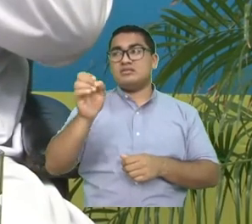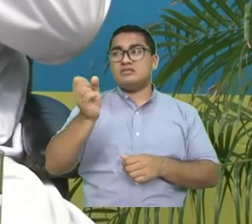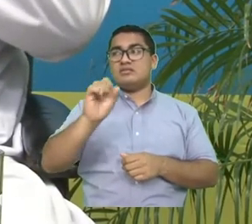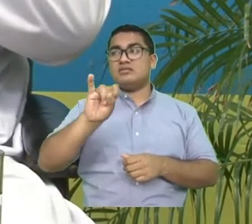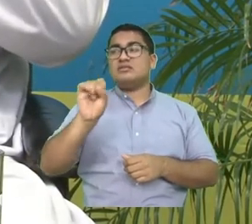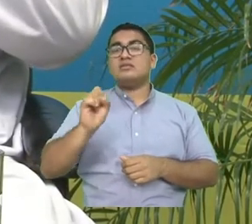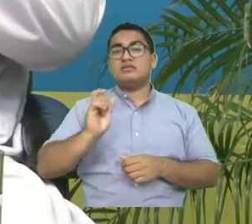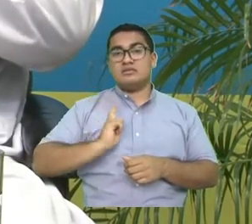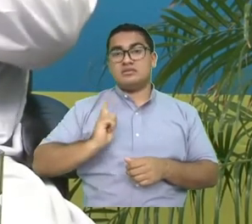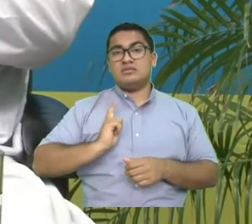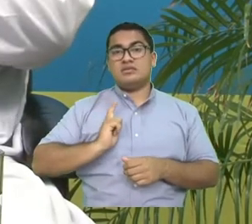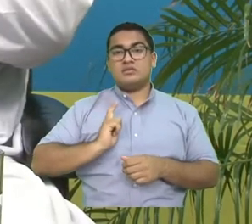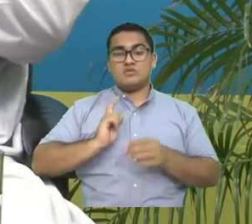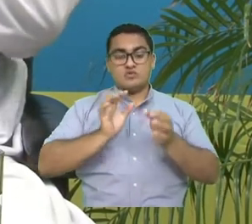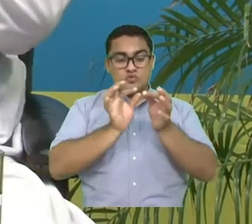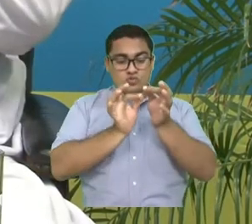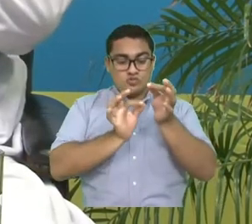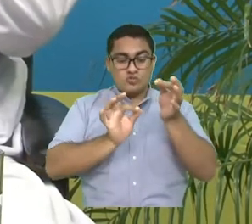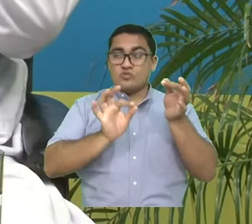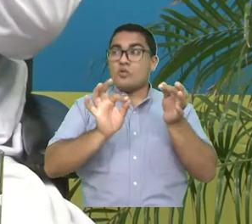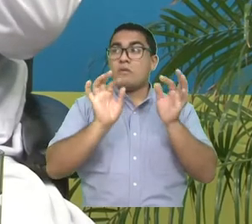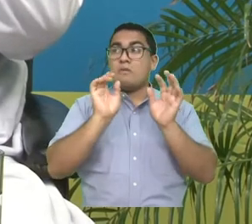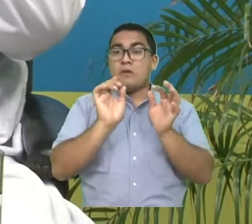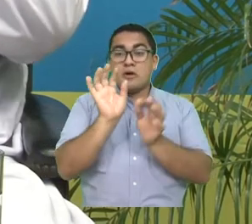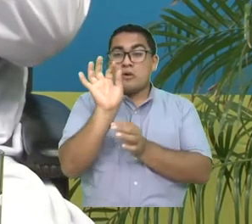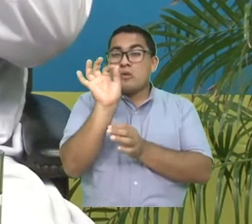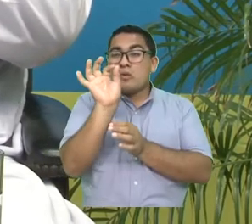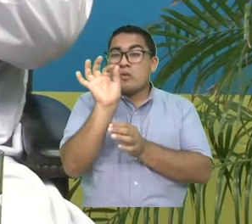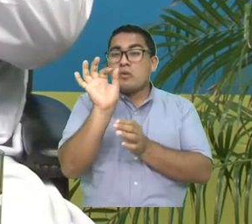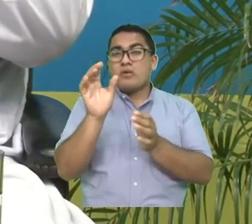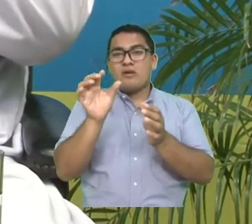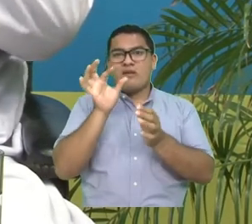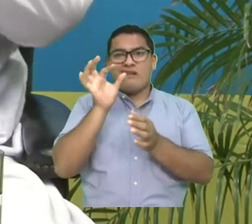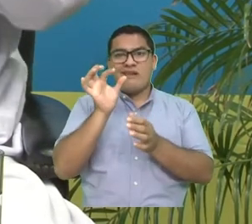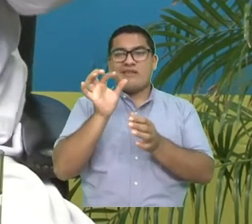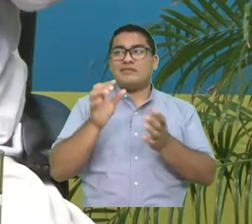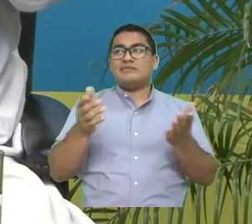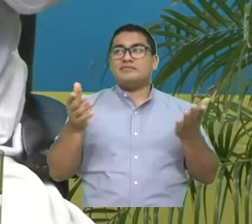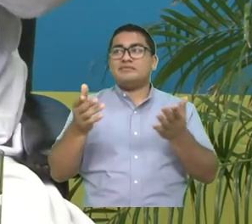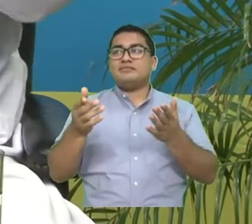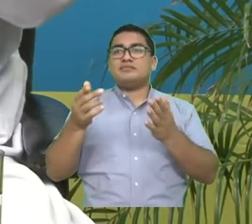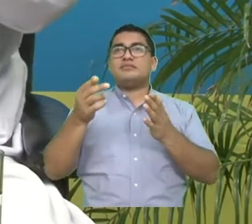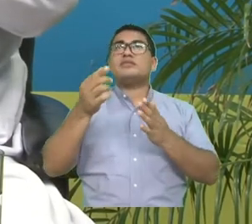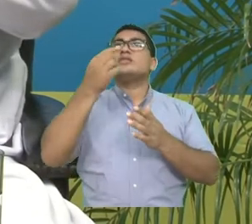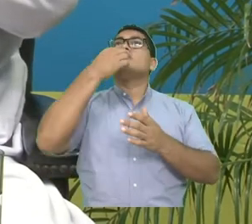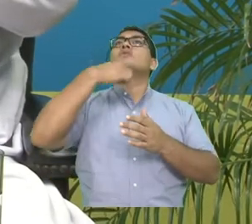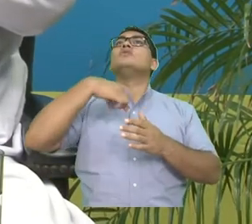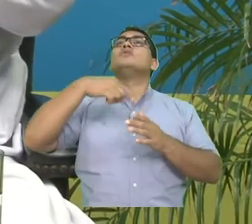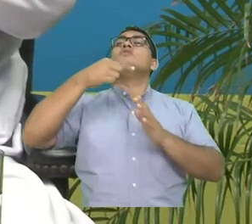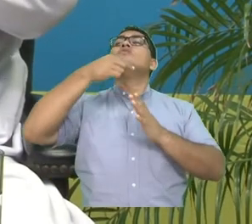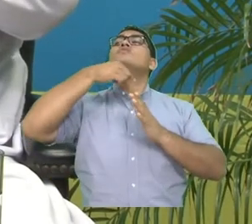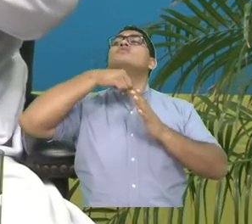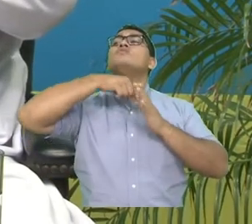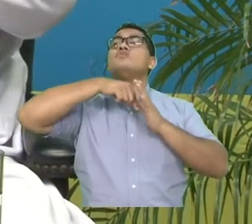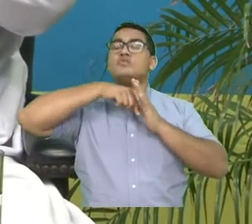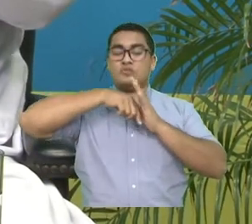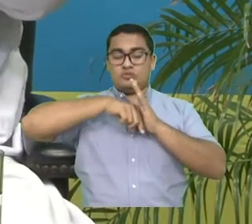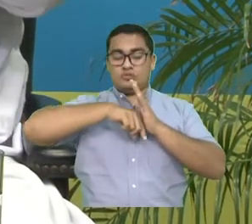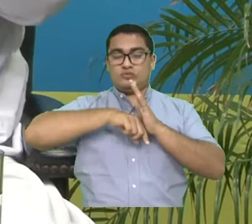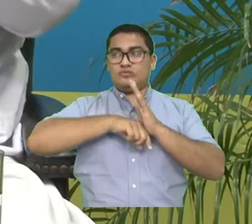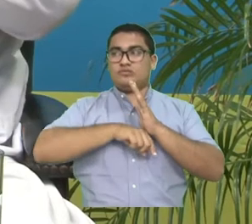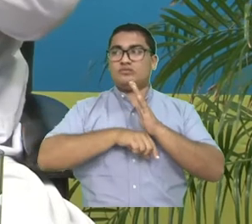así cerca del esófago y pueden ser muy, muy tortuosas, muy grandes. Entonces, cuando entra el endoscopio, puede ser que